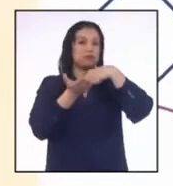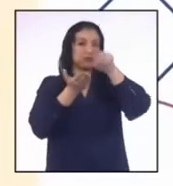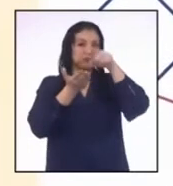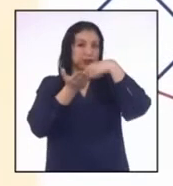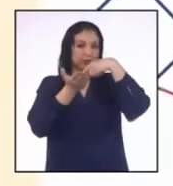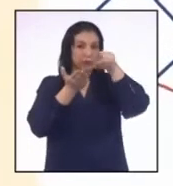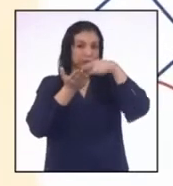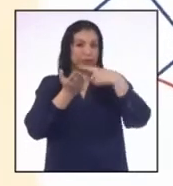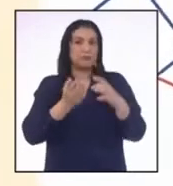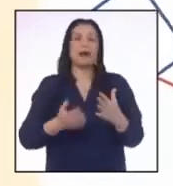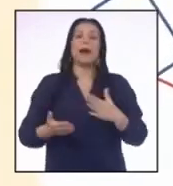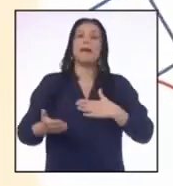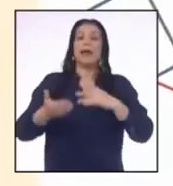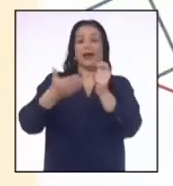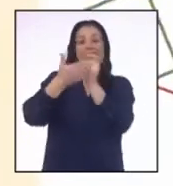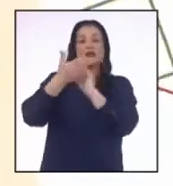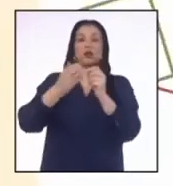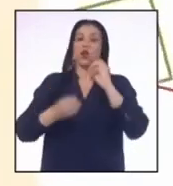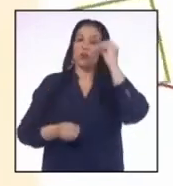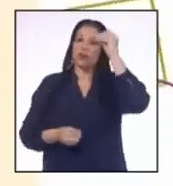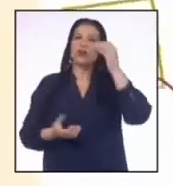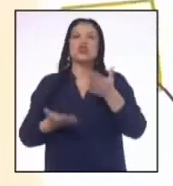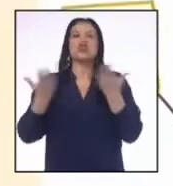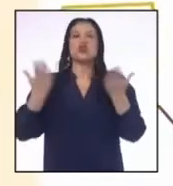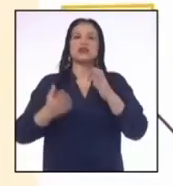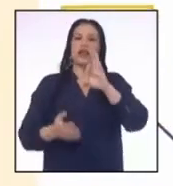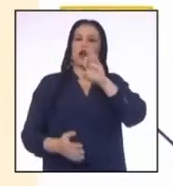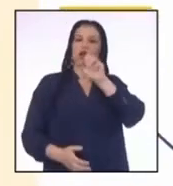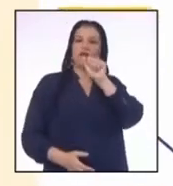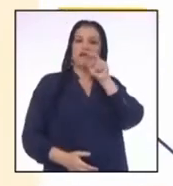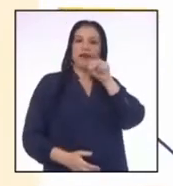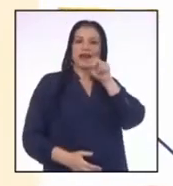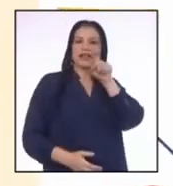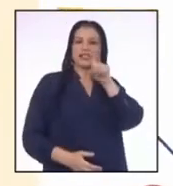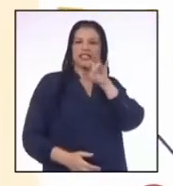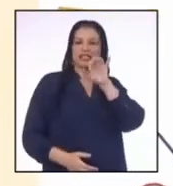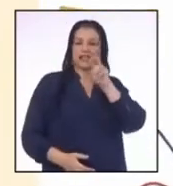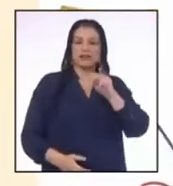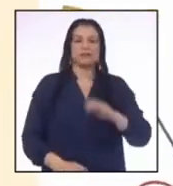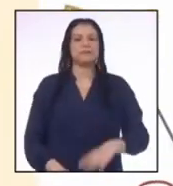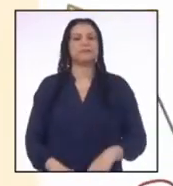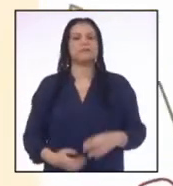nuestro artículo de opinión en un fanzine.